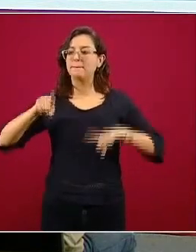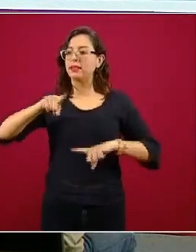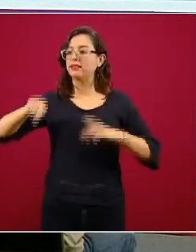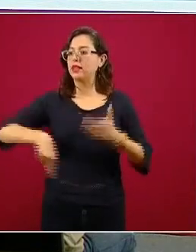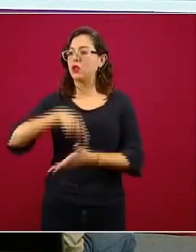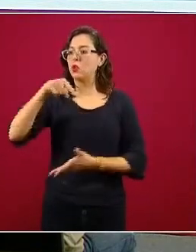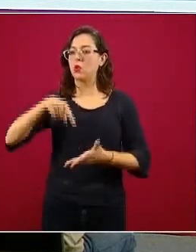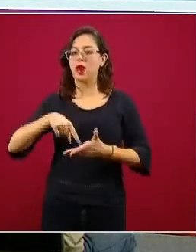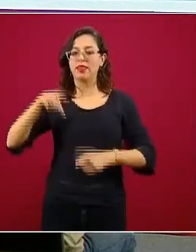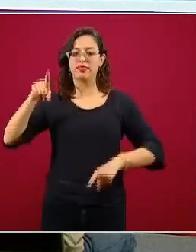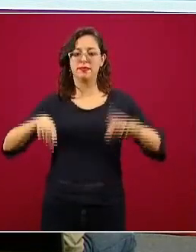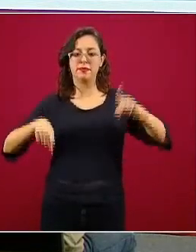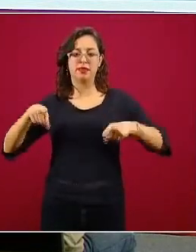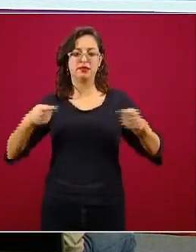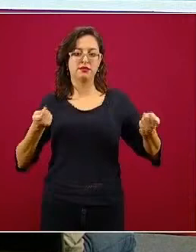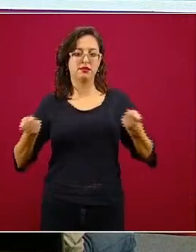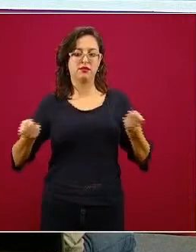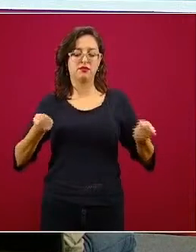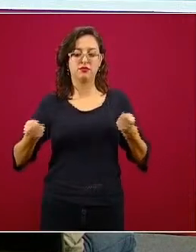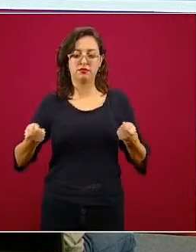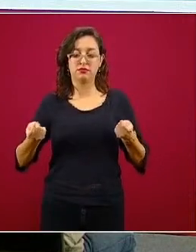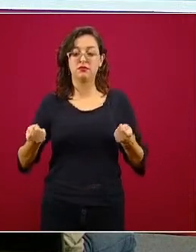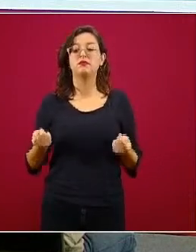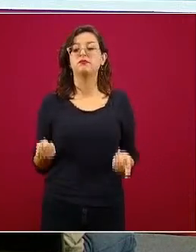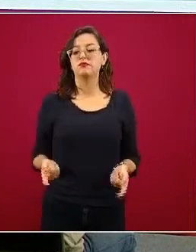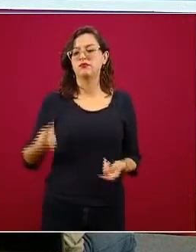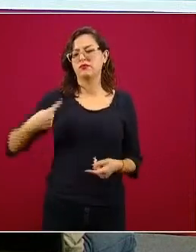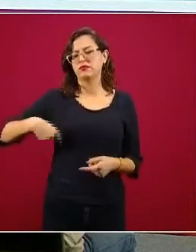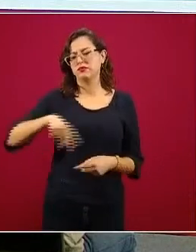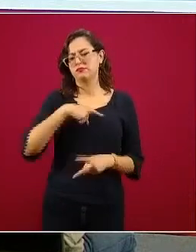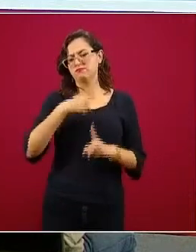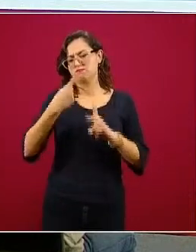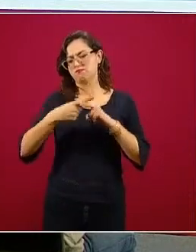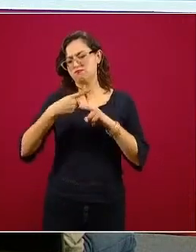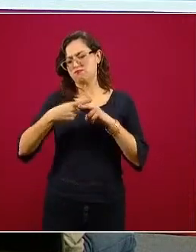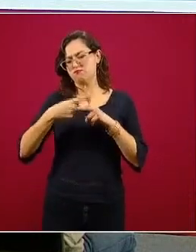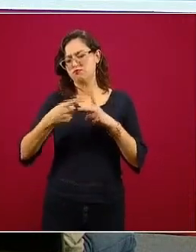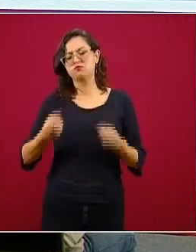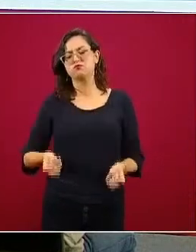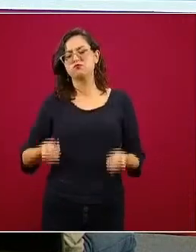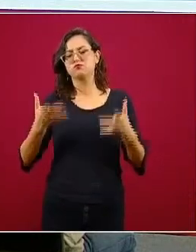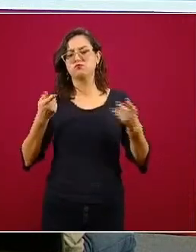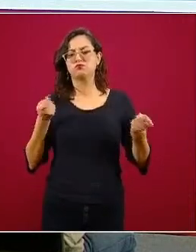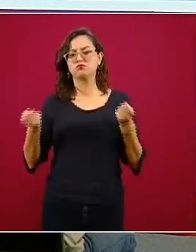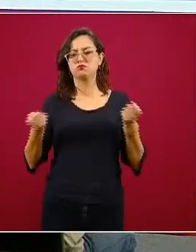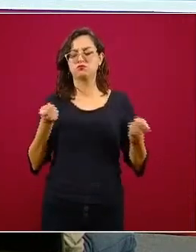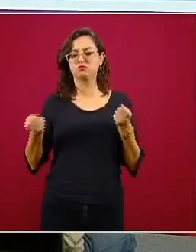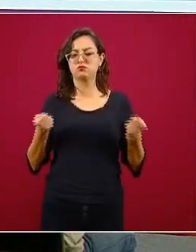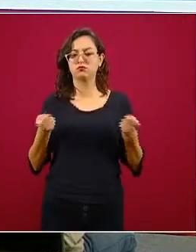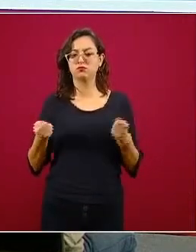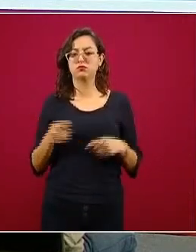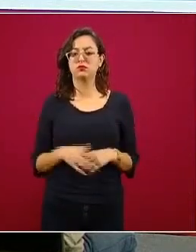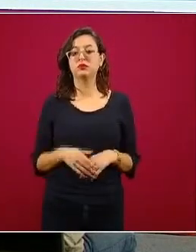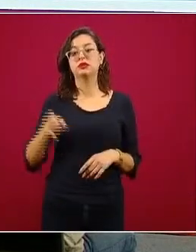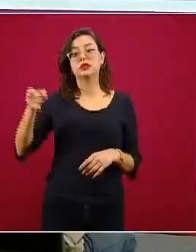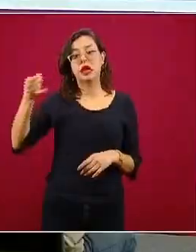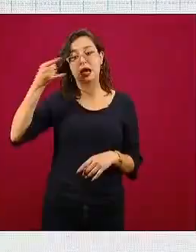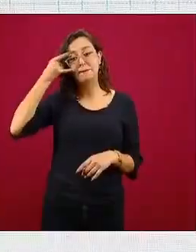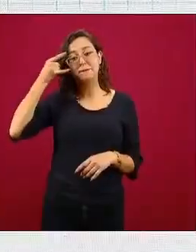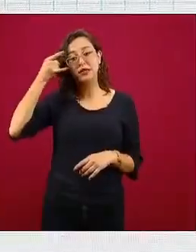Y es una medida muy útil porque aquí estimamos la calidad del control. ¿En dónde? Aquí estamos en